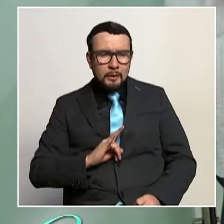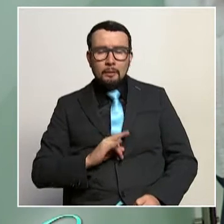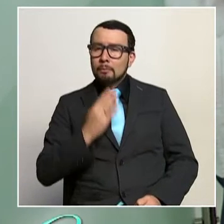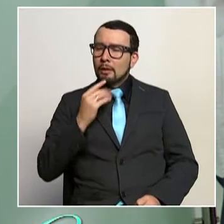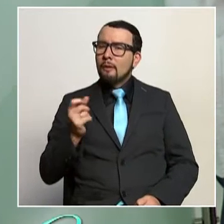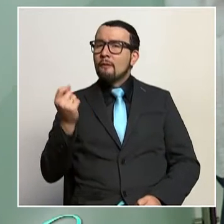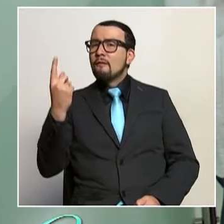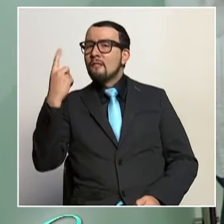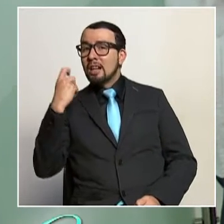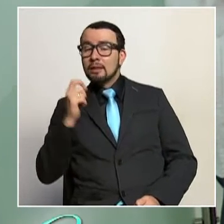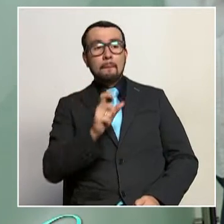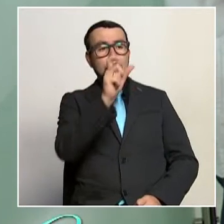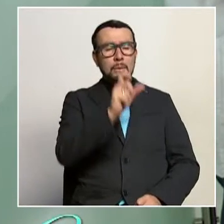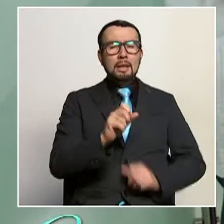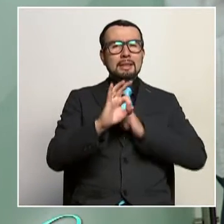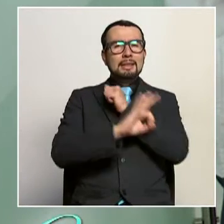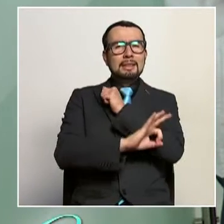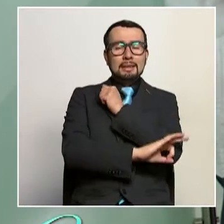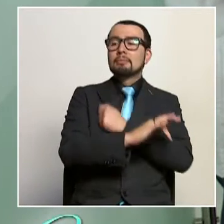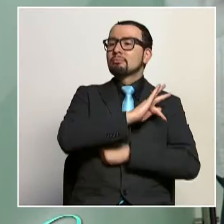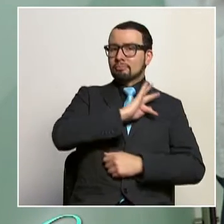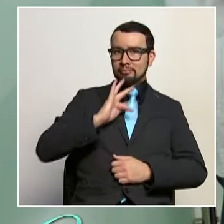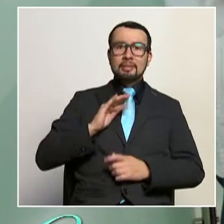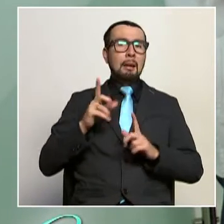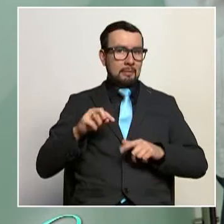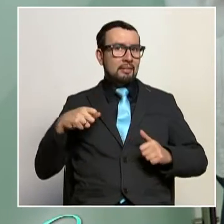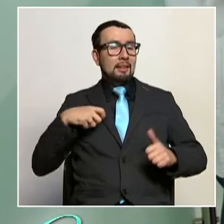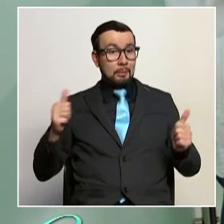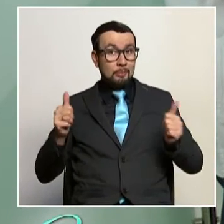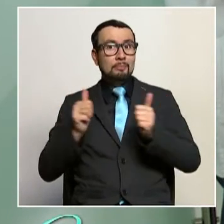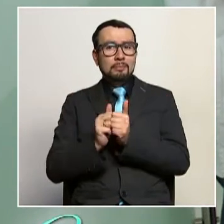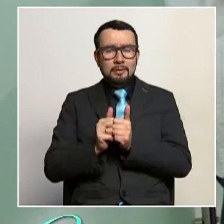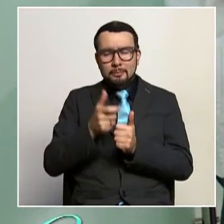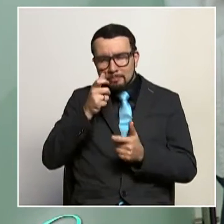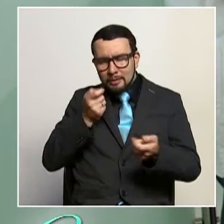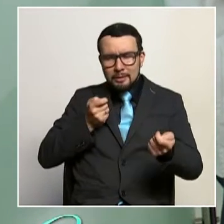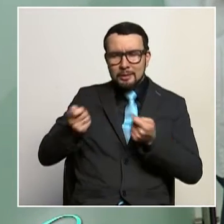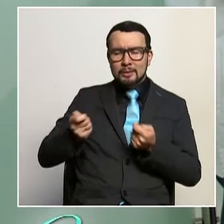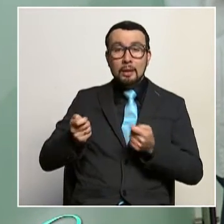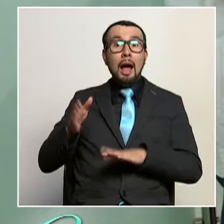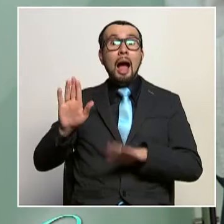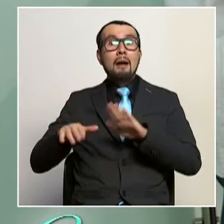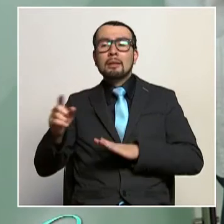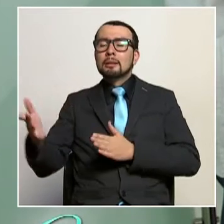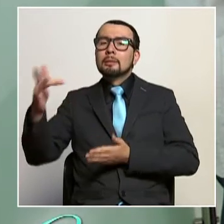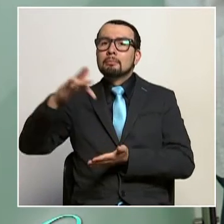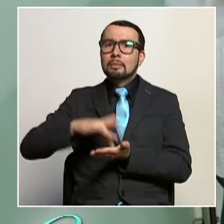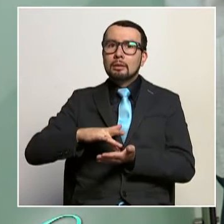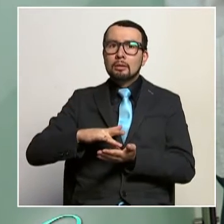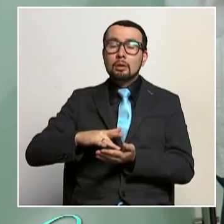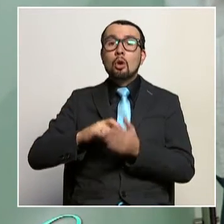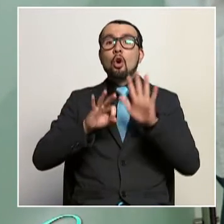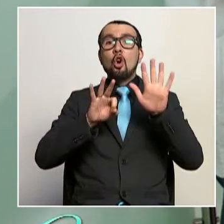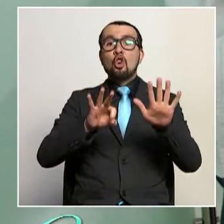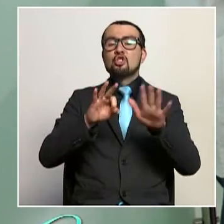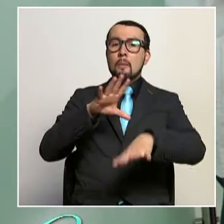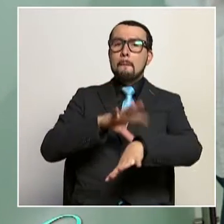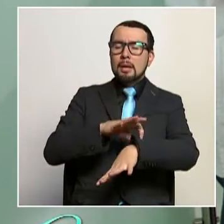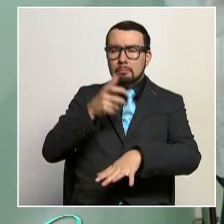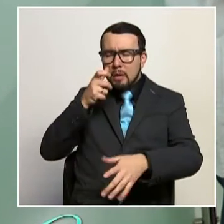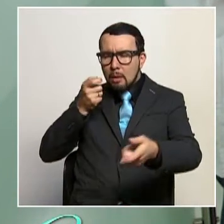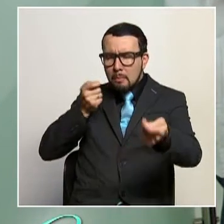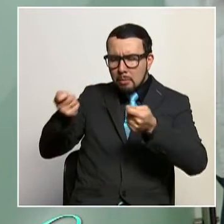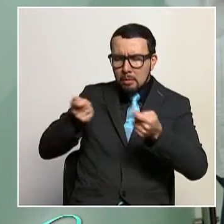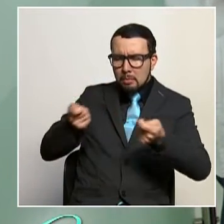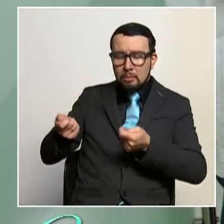un psicoterapeuta, que también lo tenemos. Y por eso muchas veces un paciente viene a una consulta y lo ven 8 médicos, hasta